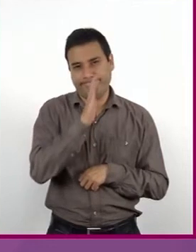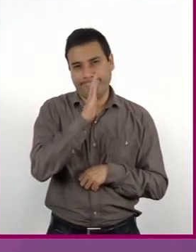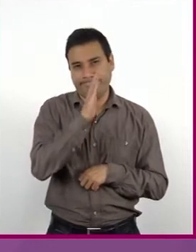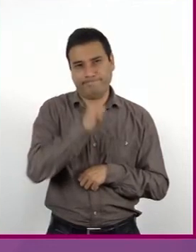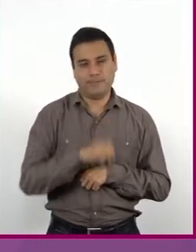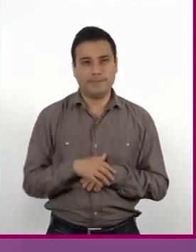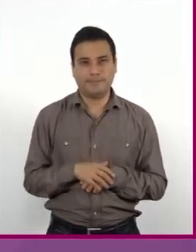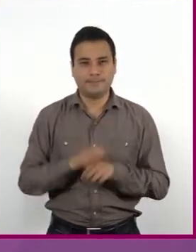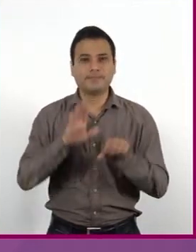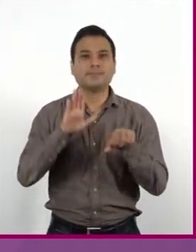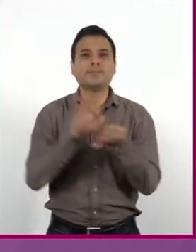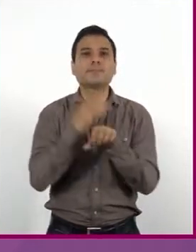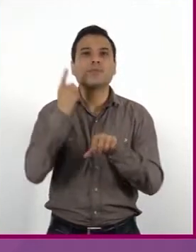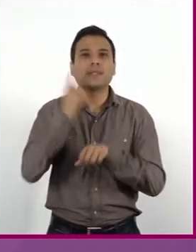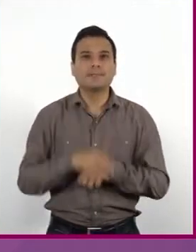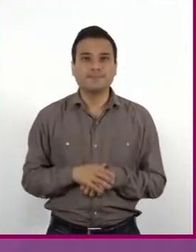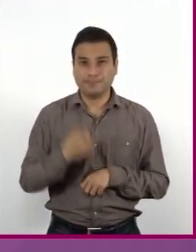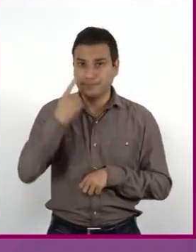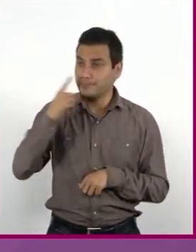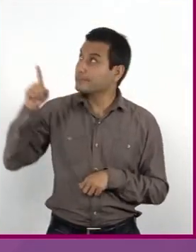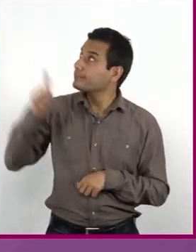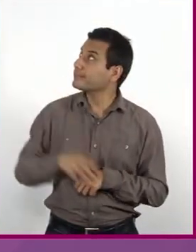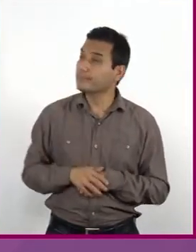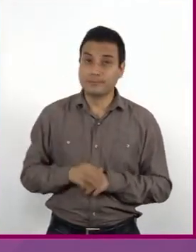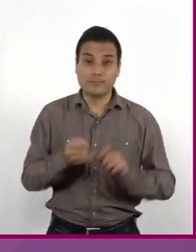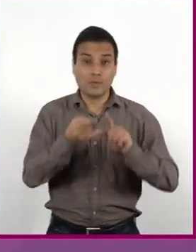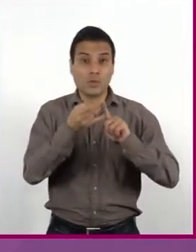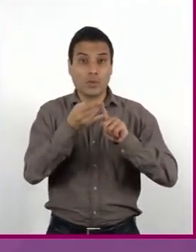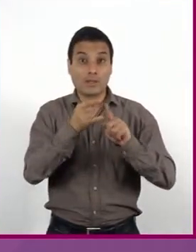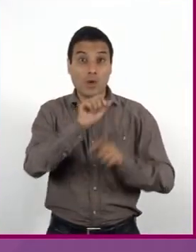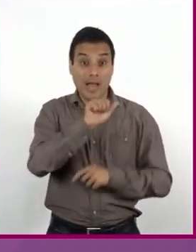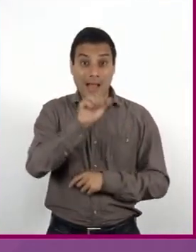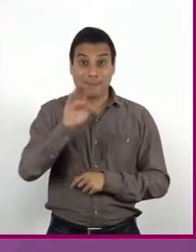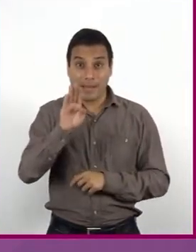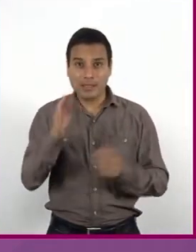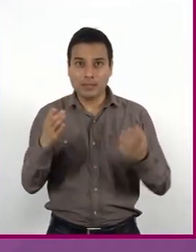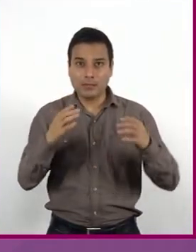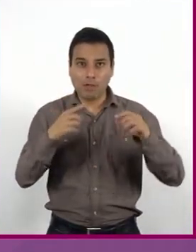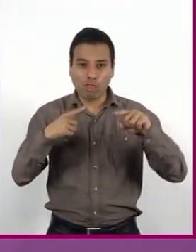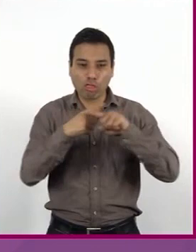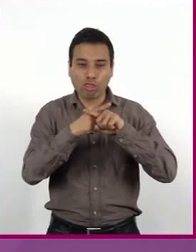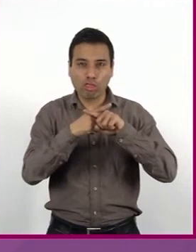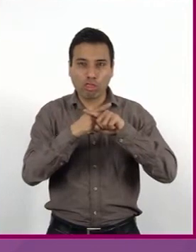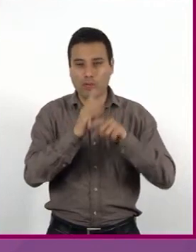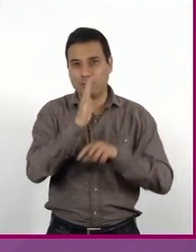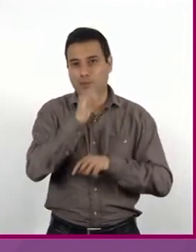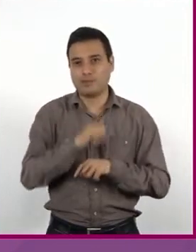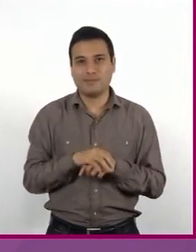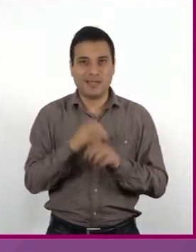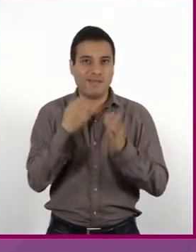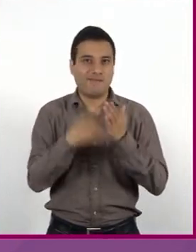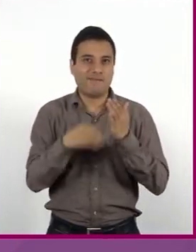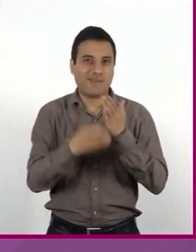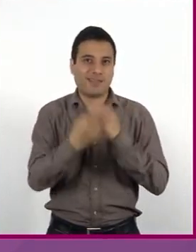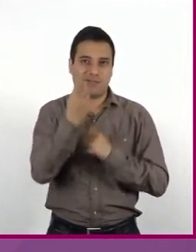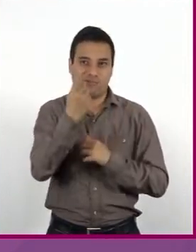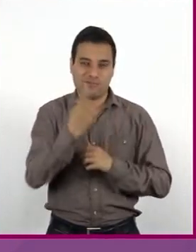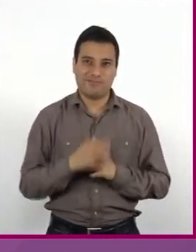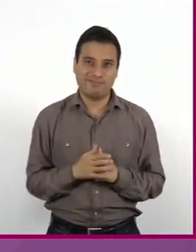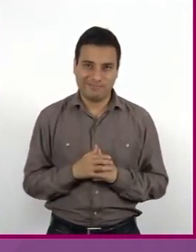la caja porque los cuadrados A y B se superponen y por lo tanto, faltaría cubrir una